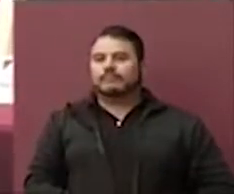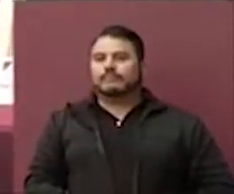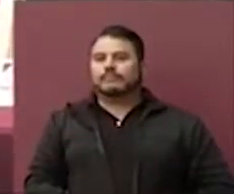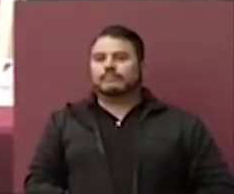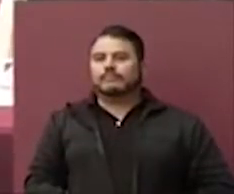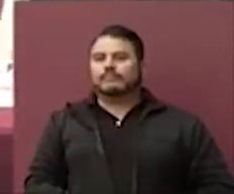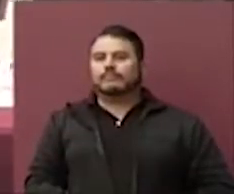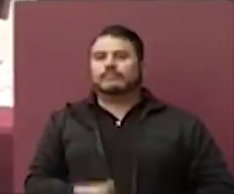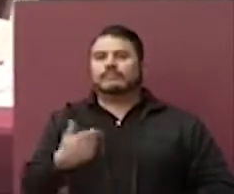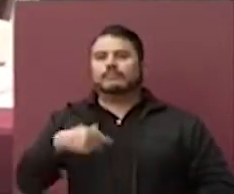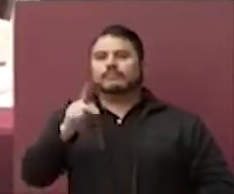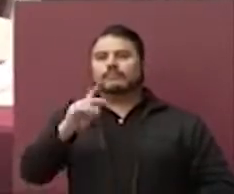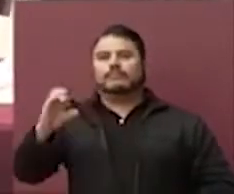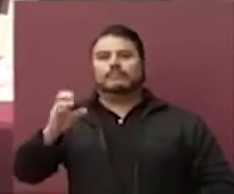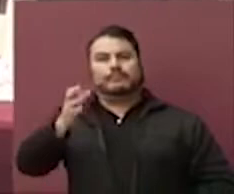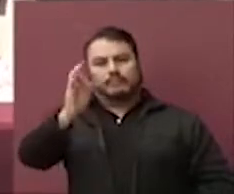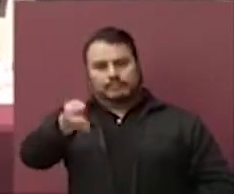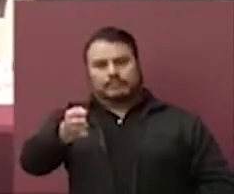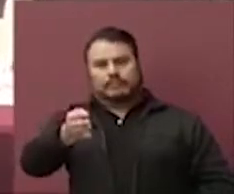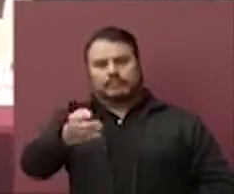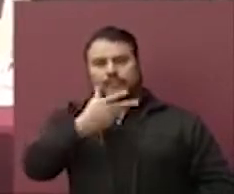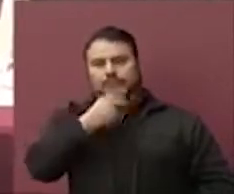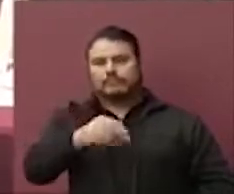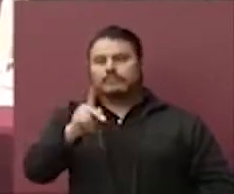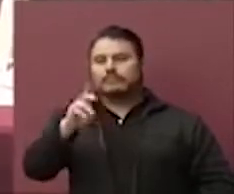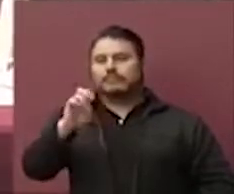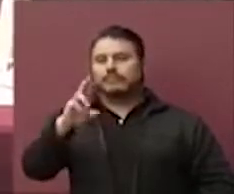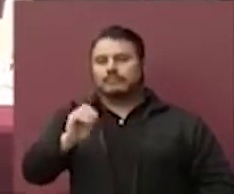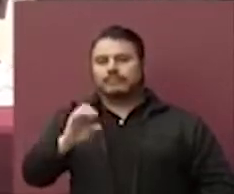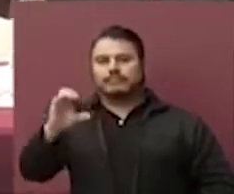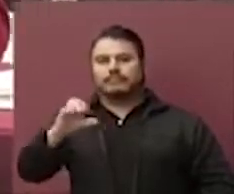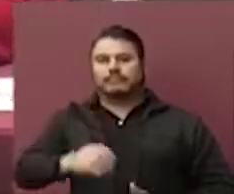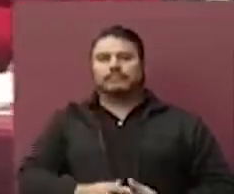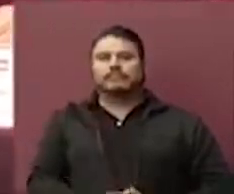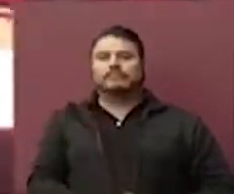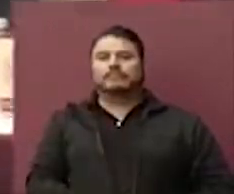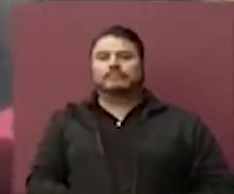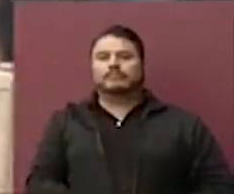Pérez Corona, a favor del ciudadano Pedro Cruz Camarena.